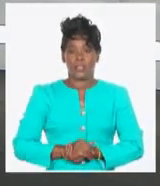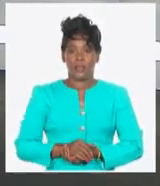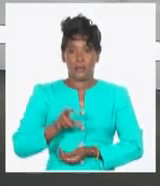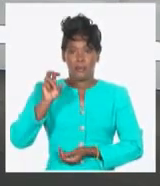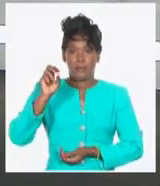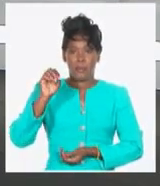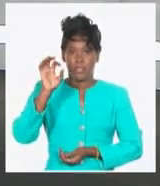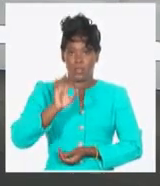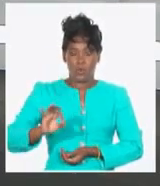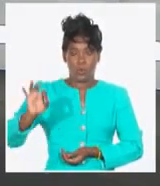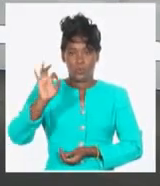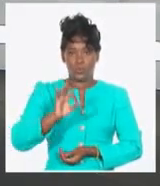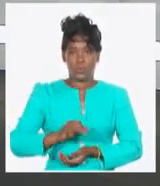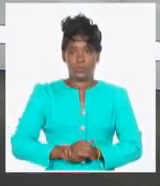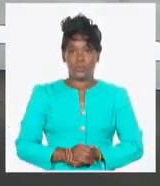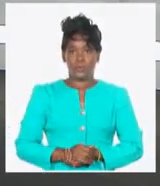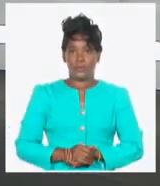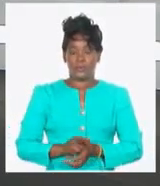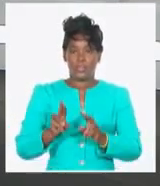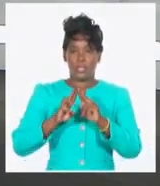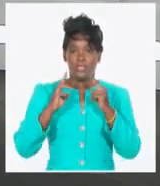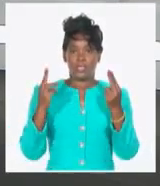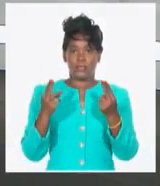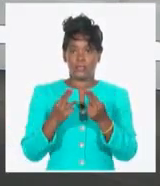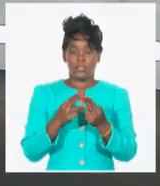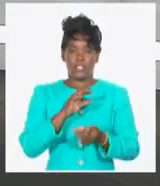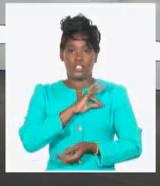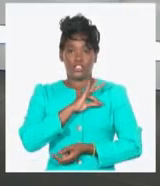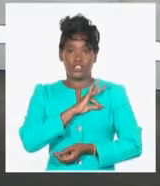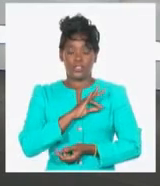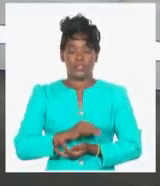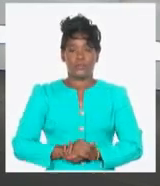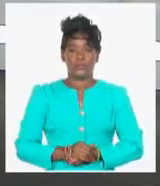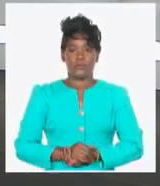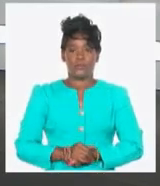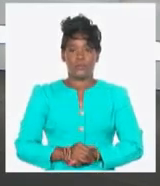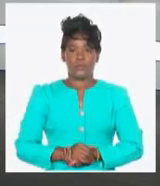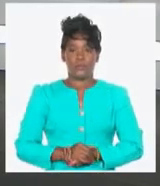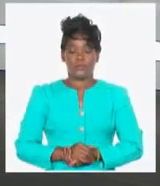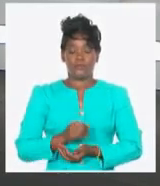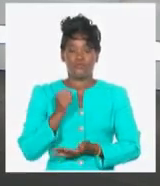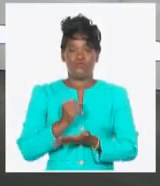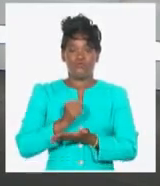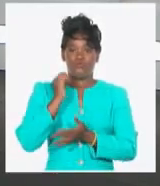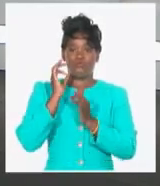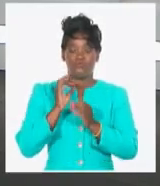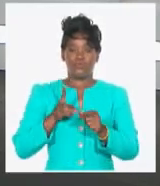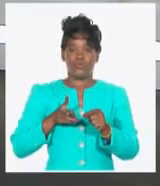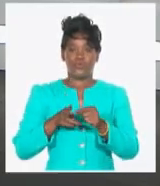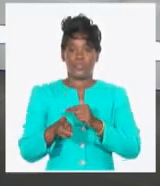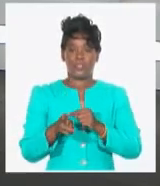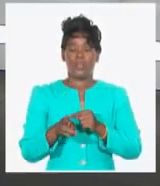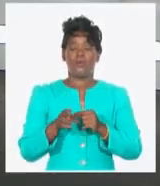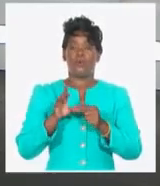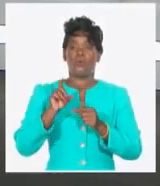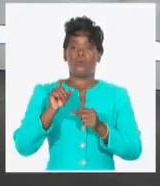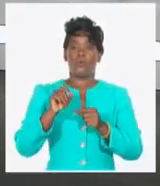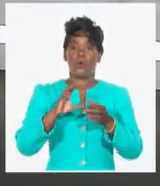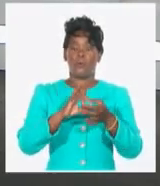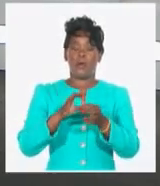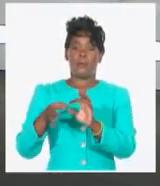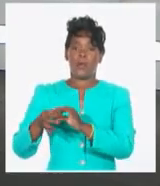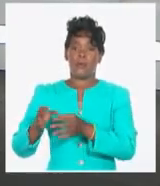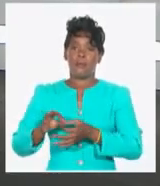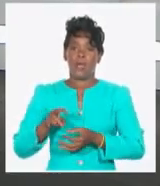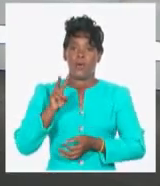octubre en el Estadio Nacional de Santiago de Chile quedarán oficialmente inaugurados los Juegos Panamericanos